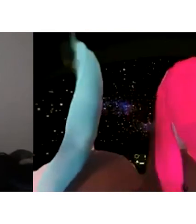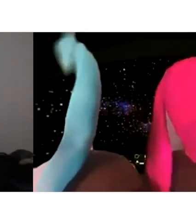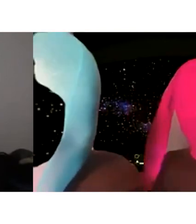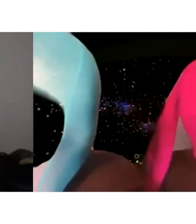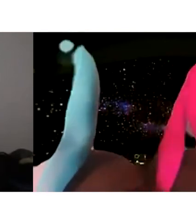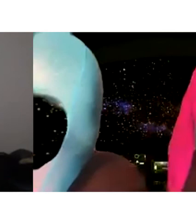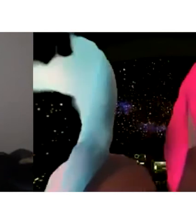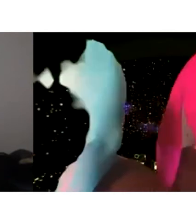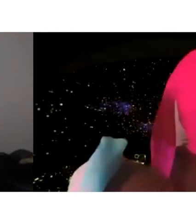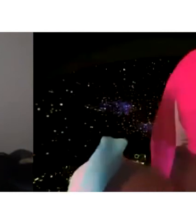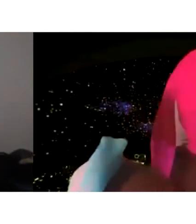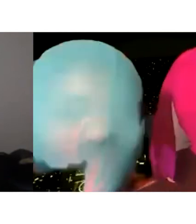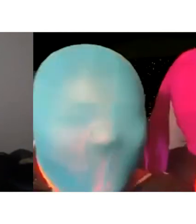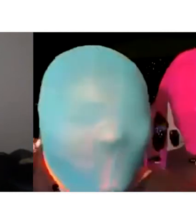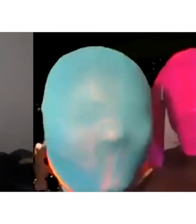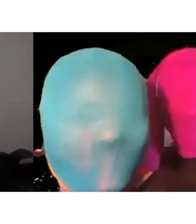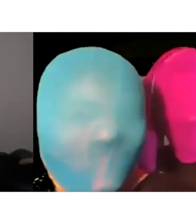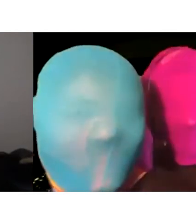azul con naranja.